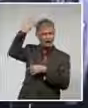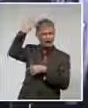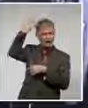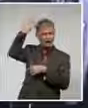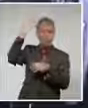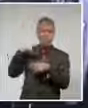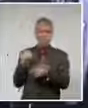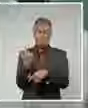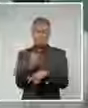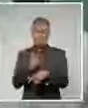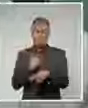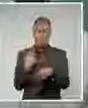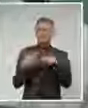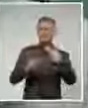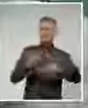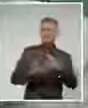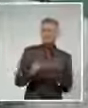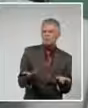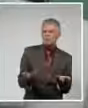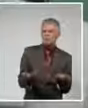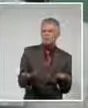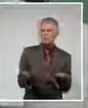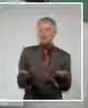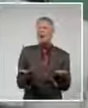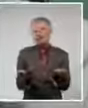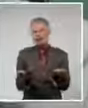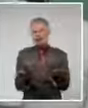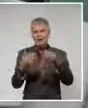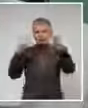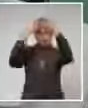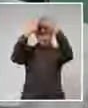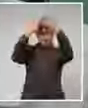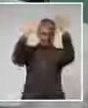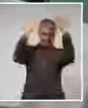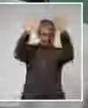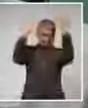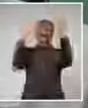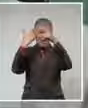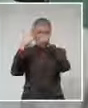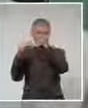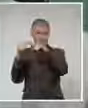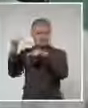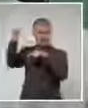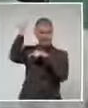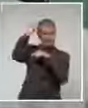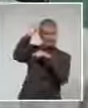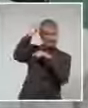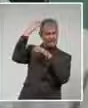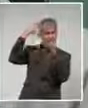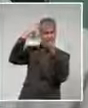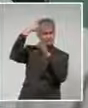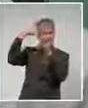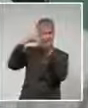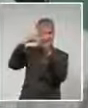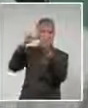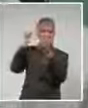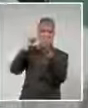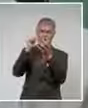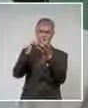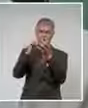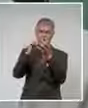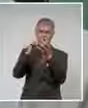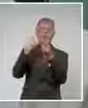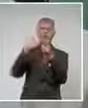Nosotros exactamente lo que hicimos fue desvascularizar toda la lesión, porque la lesión tenía muchos vasos nutricios que la alimentaban,